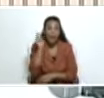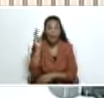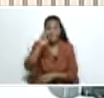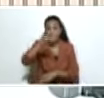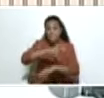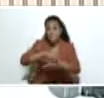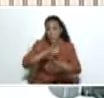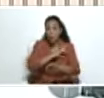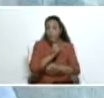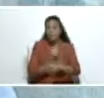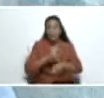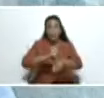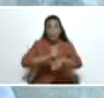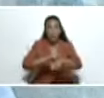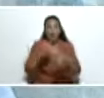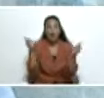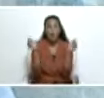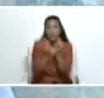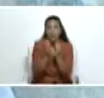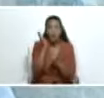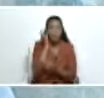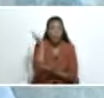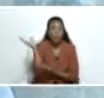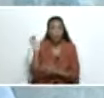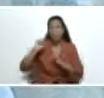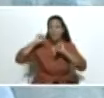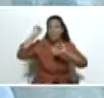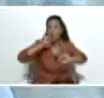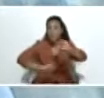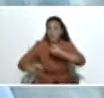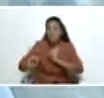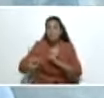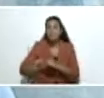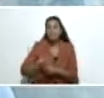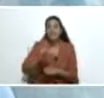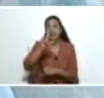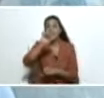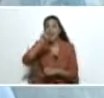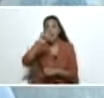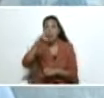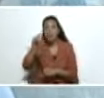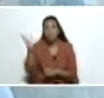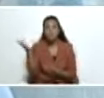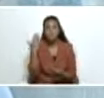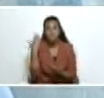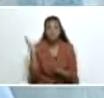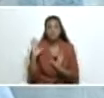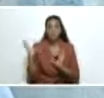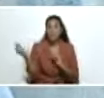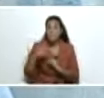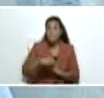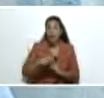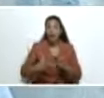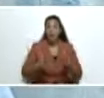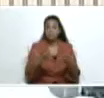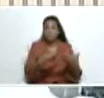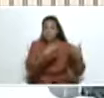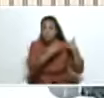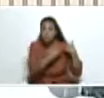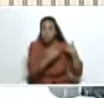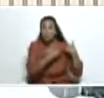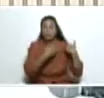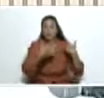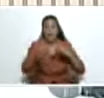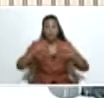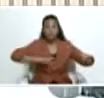la doctora, compañera feminista Delis Álvarez, además de tener las riendas y la